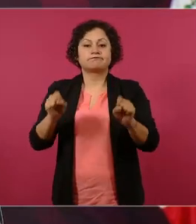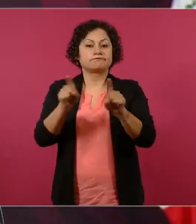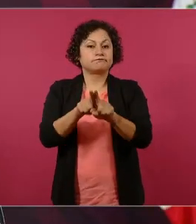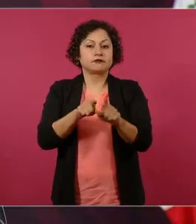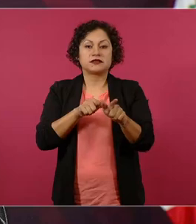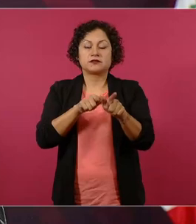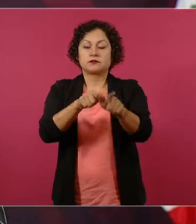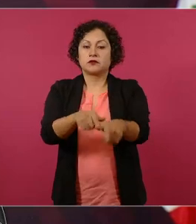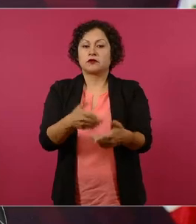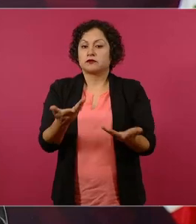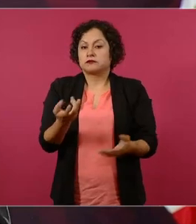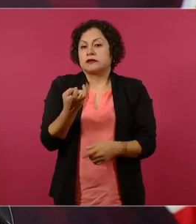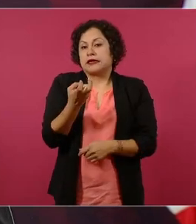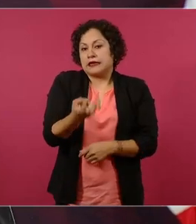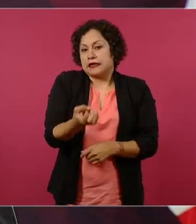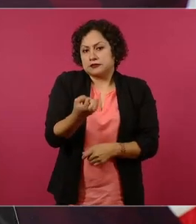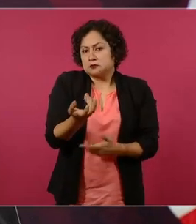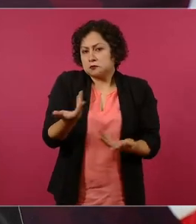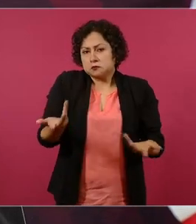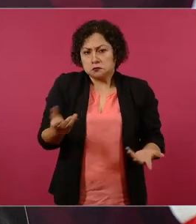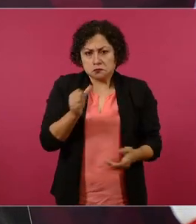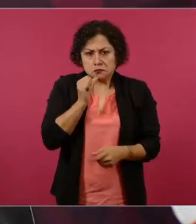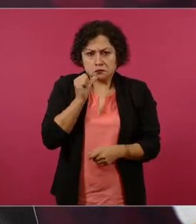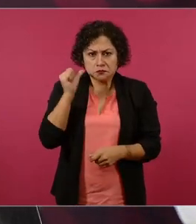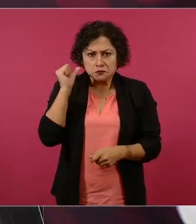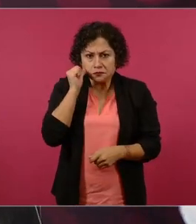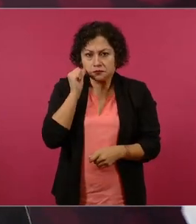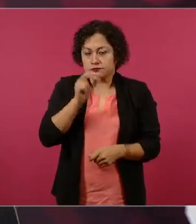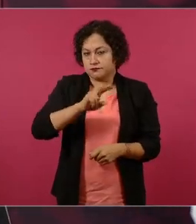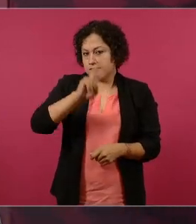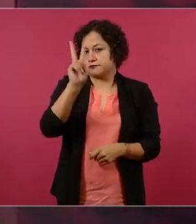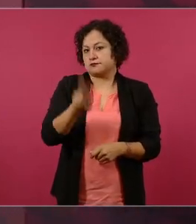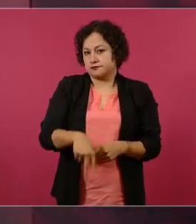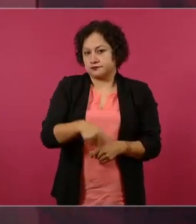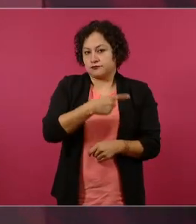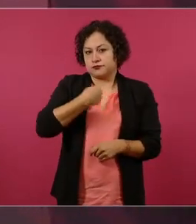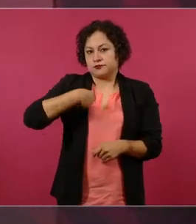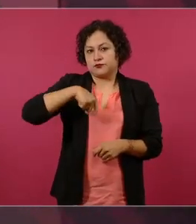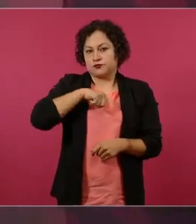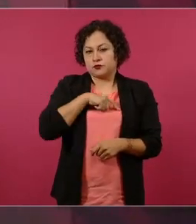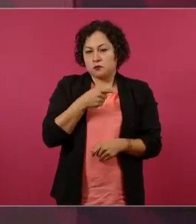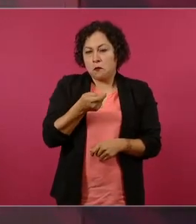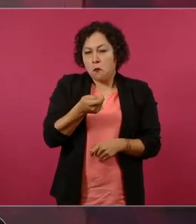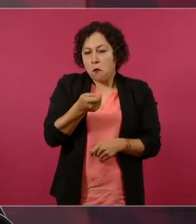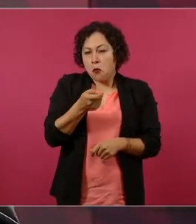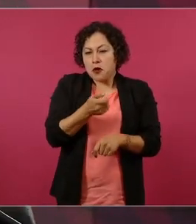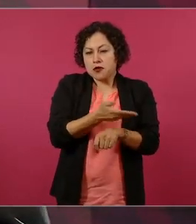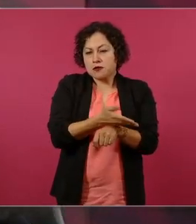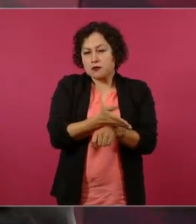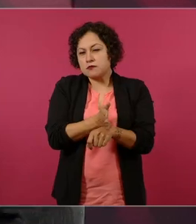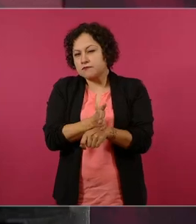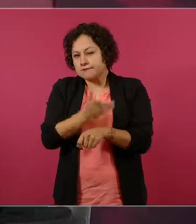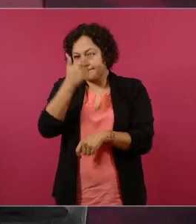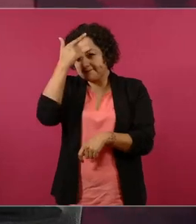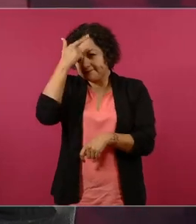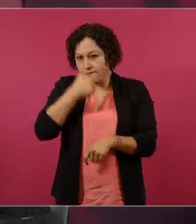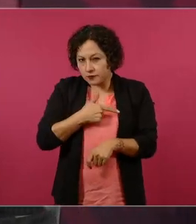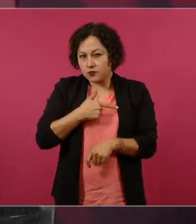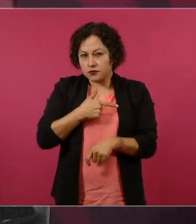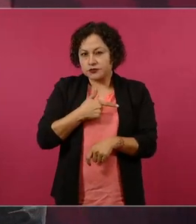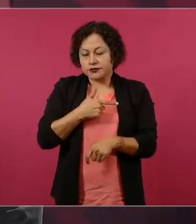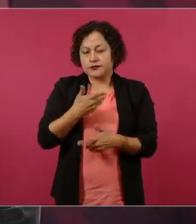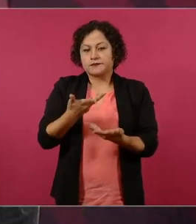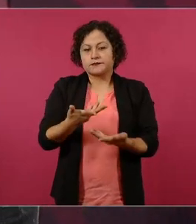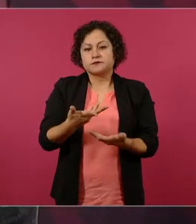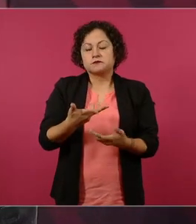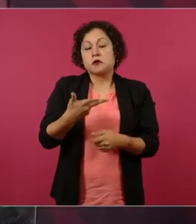desvelamos un poco porque terminamos a las 88:15 de